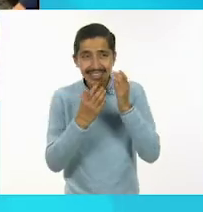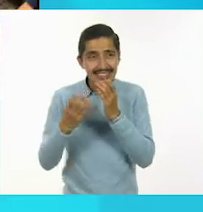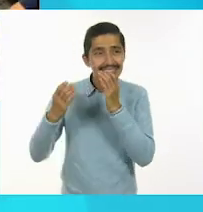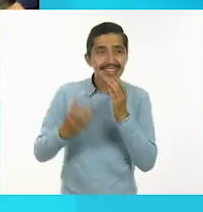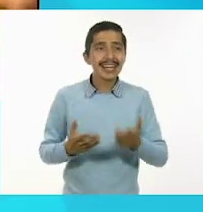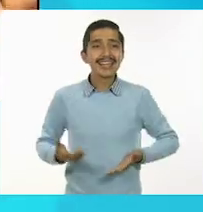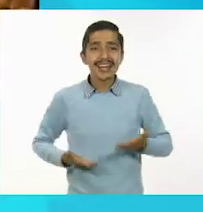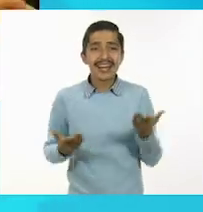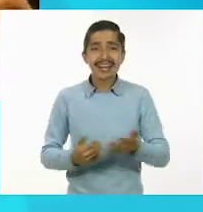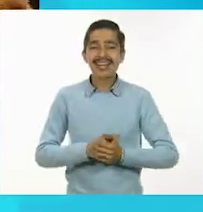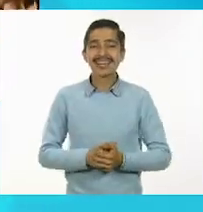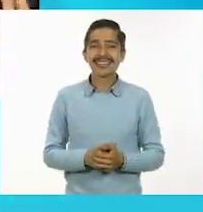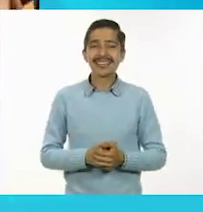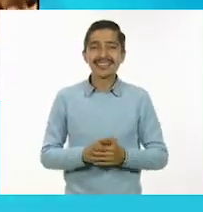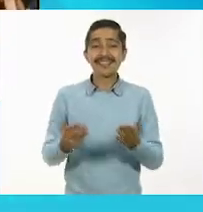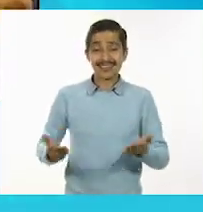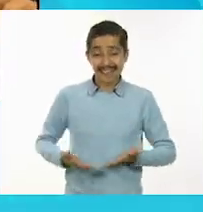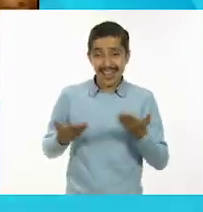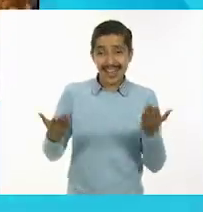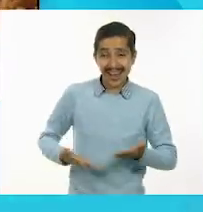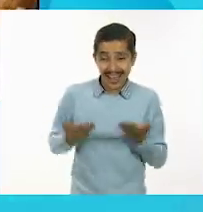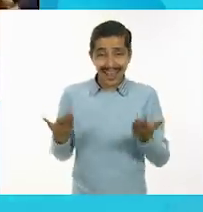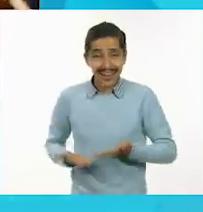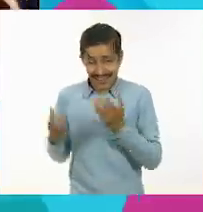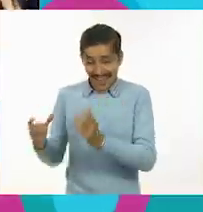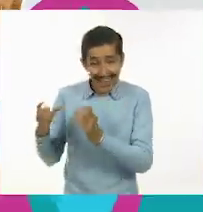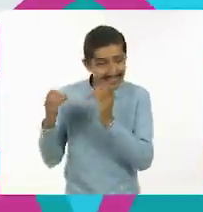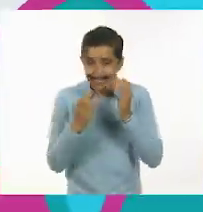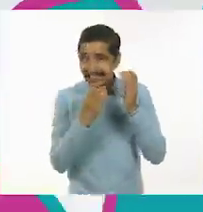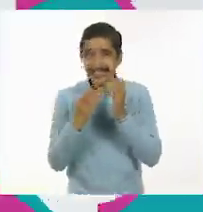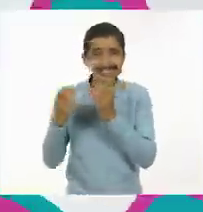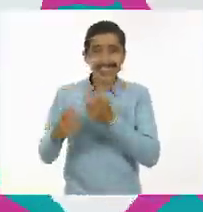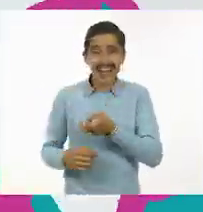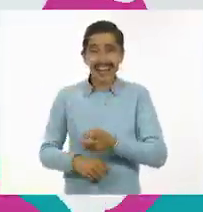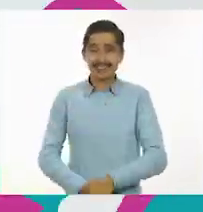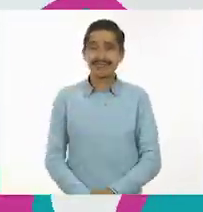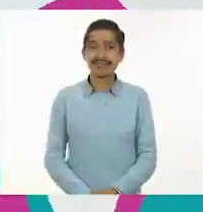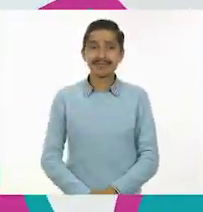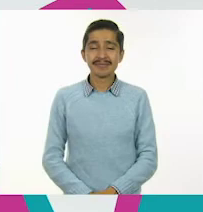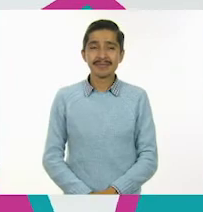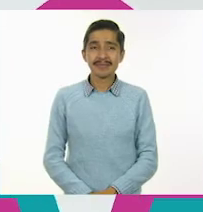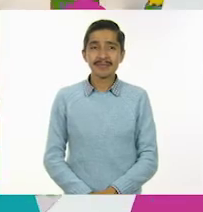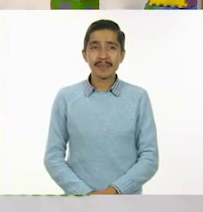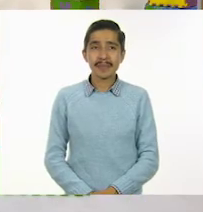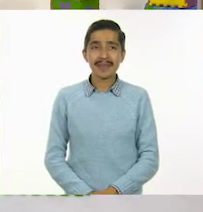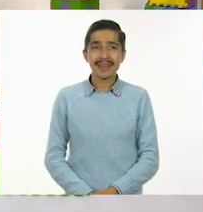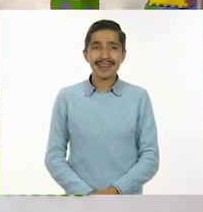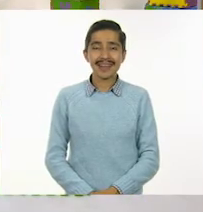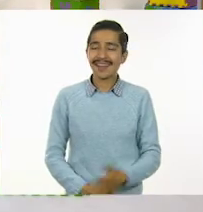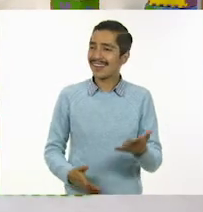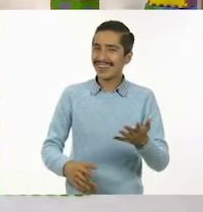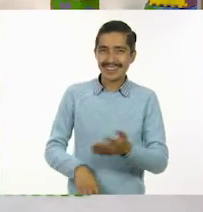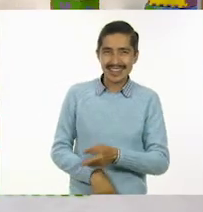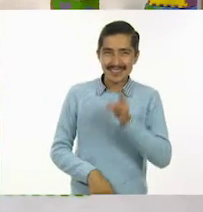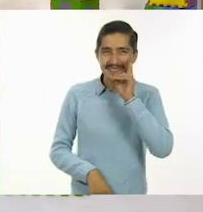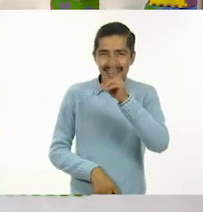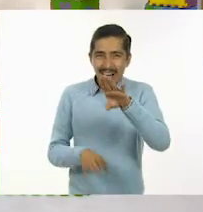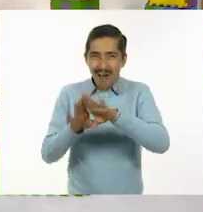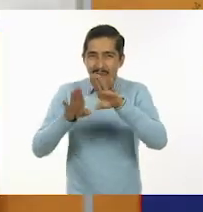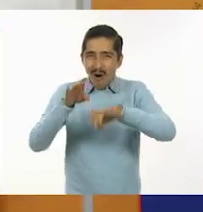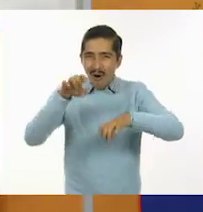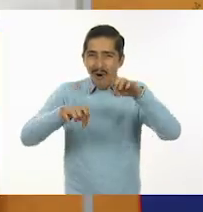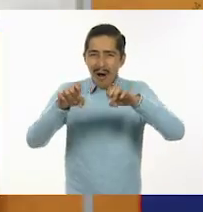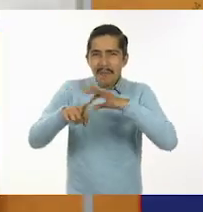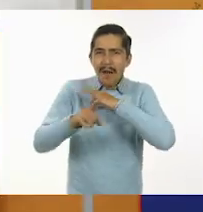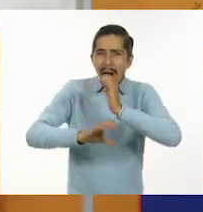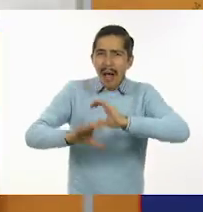Y baila la sandía, y baila, y baila, y baila la sandía. Y baila la sandía. Fíjate cómo los adultos sí pueden